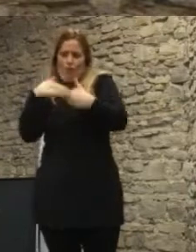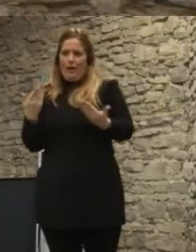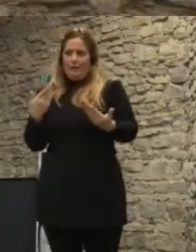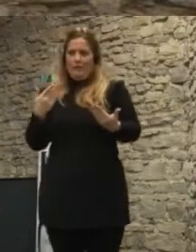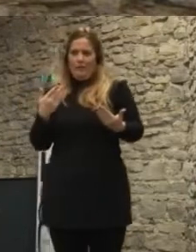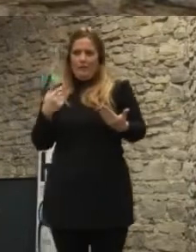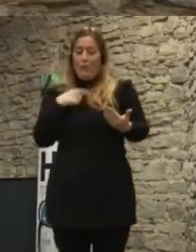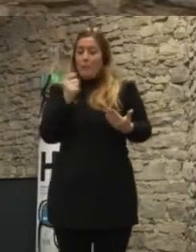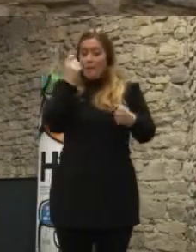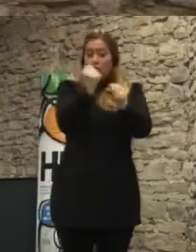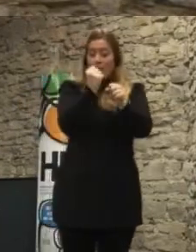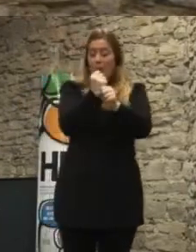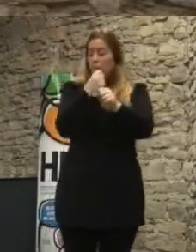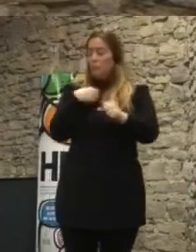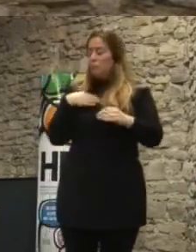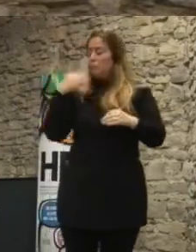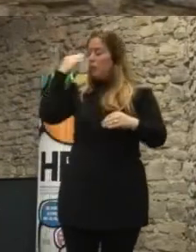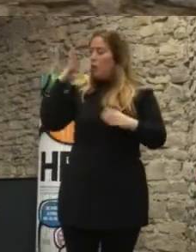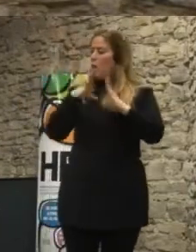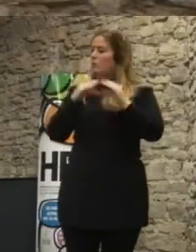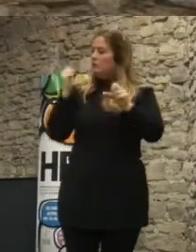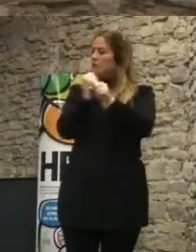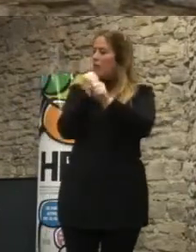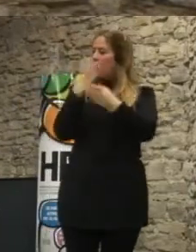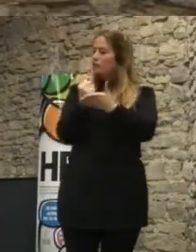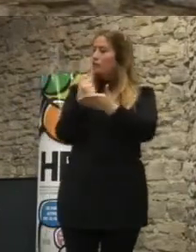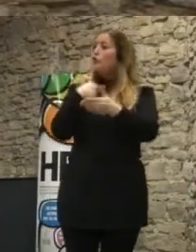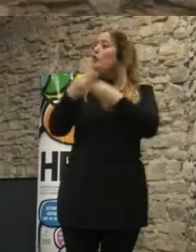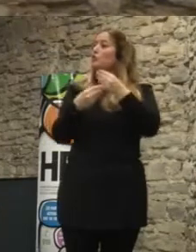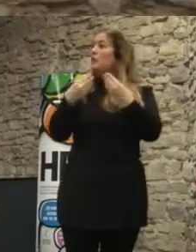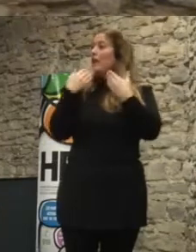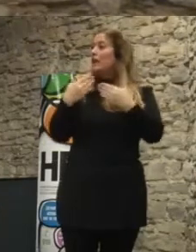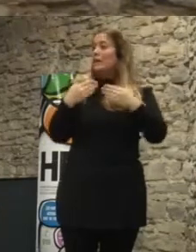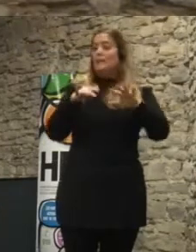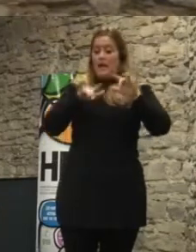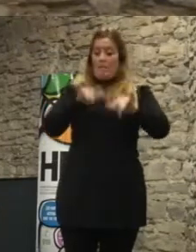mis primeros trabajos, yo creo que todos los trabajos de la universidad los hice con una máquina de escribir Olivetti.